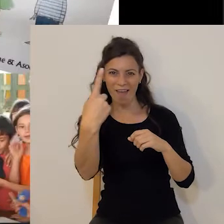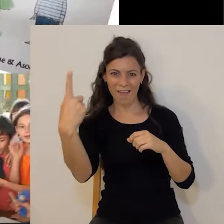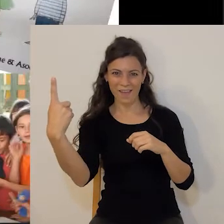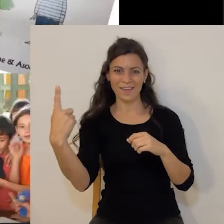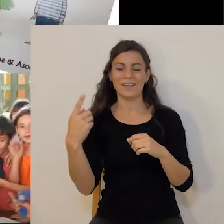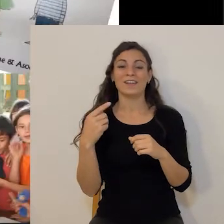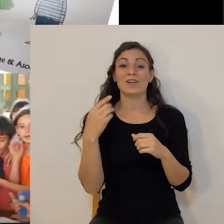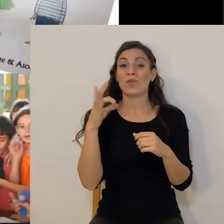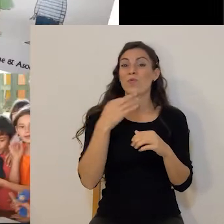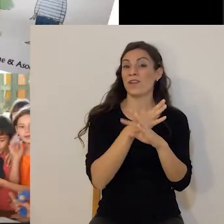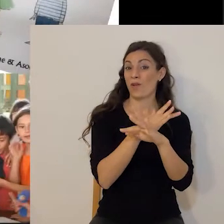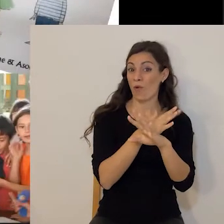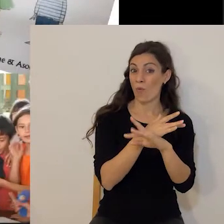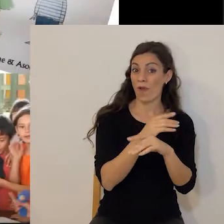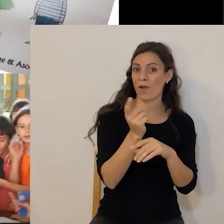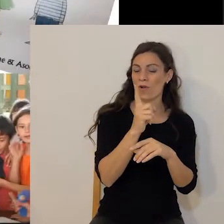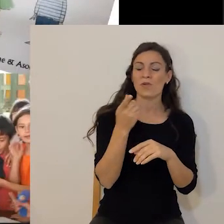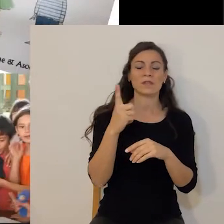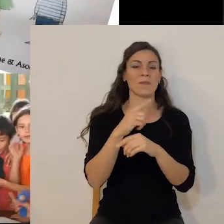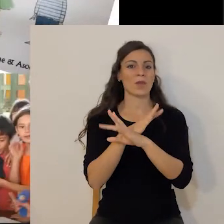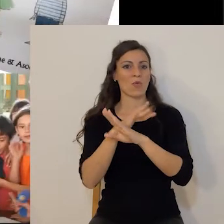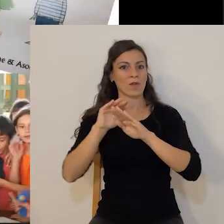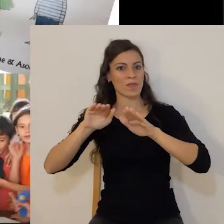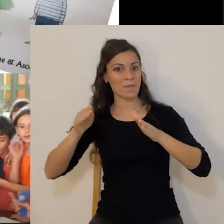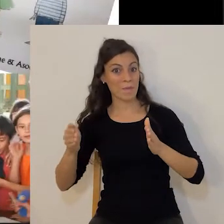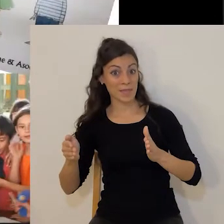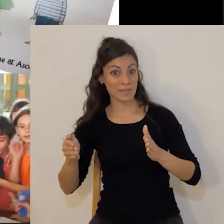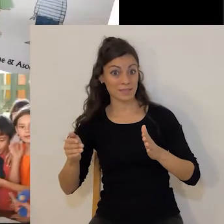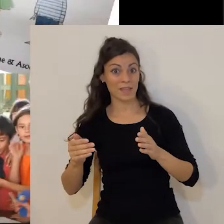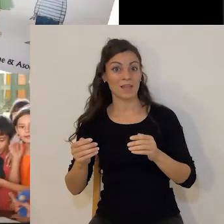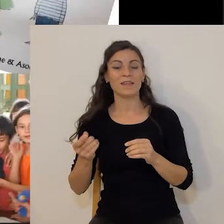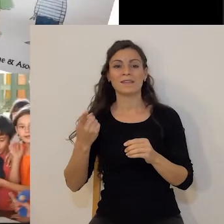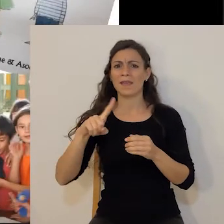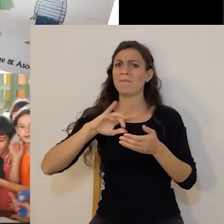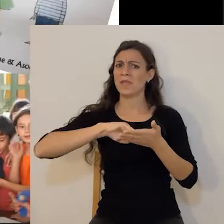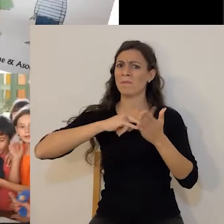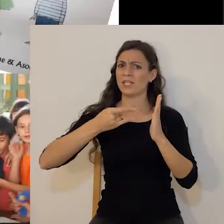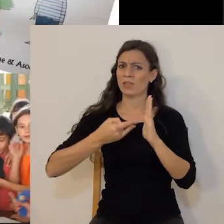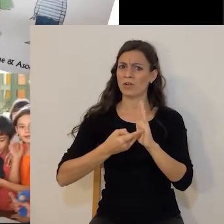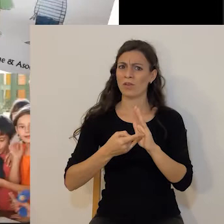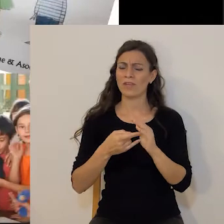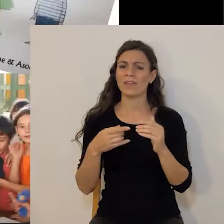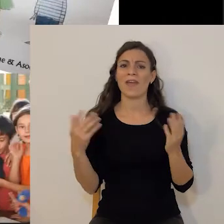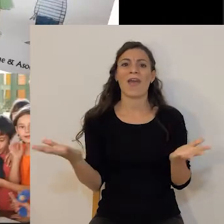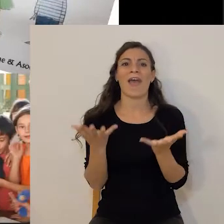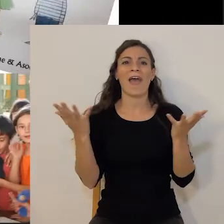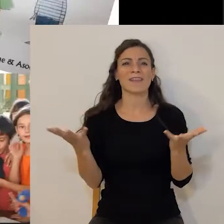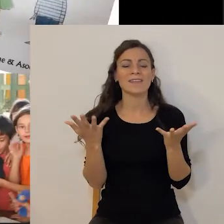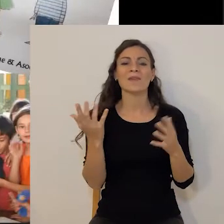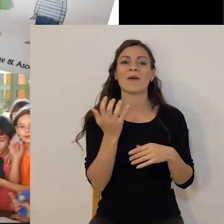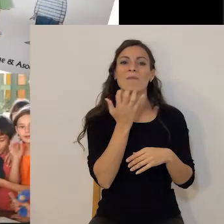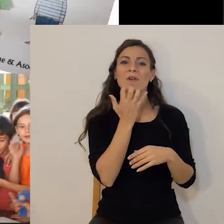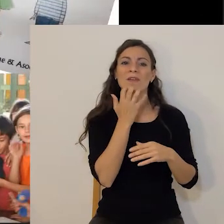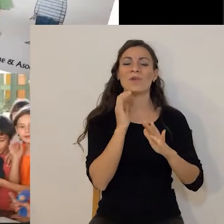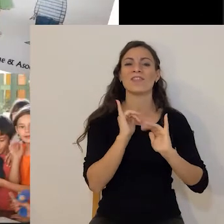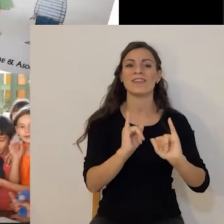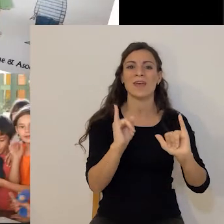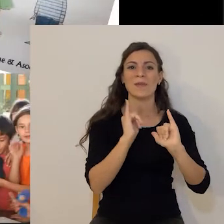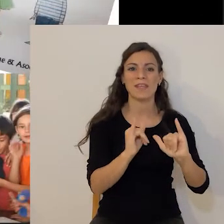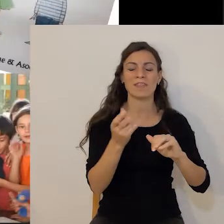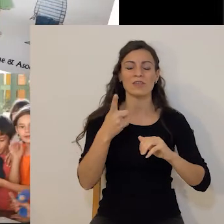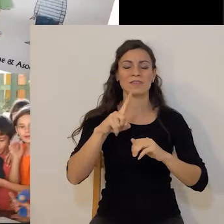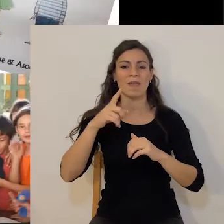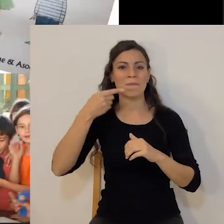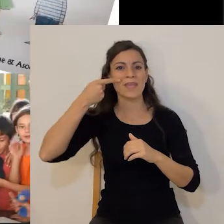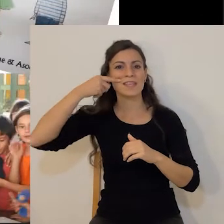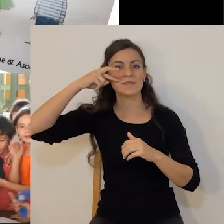utilizamos juego, utilizamos mucho juego de mesa, pero también utilizamos metodologías activas como dinamización o